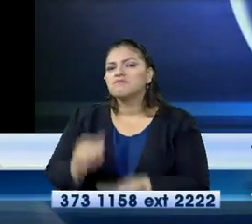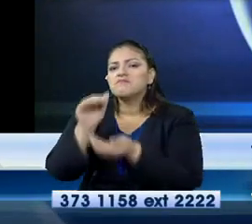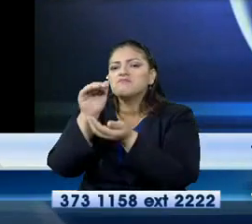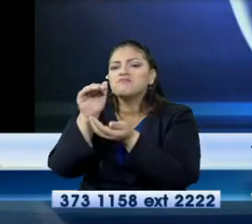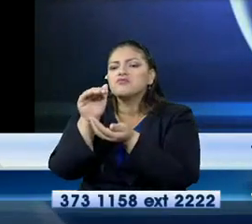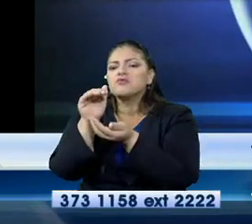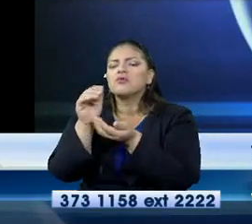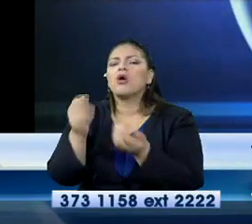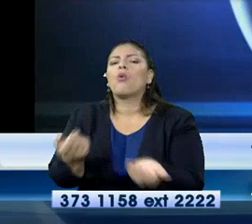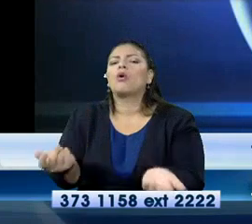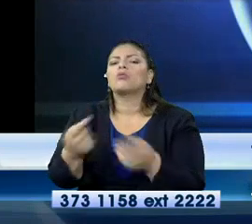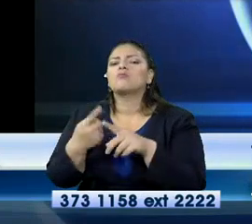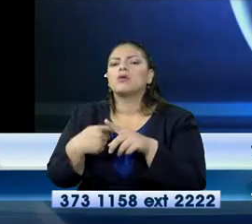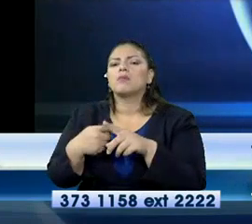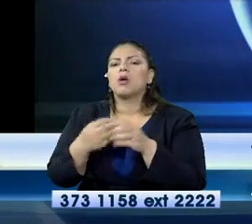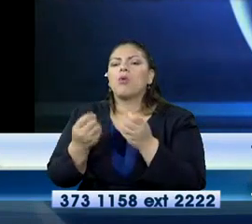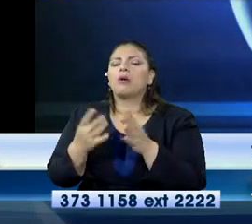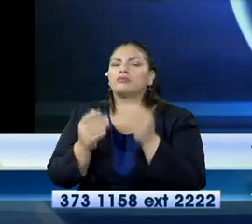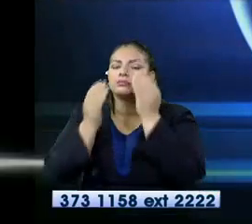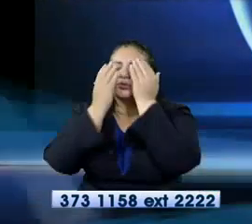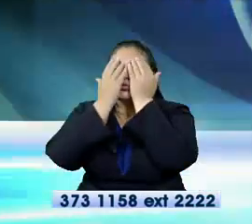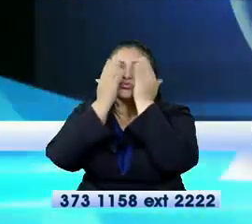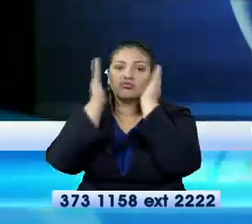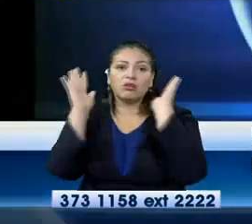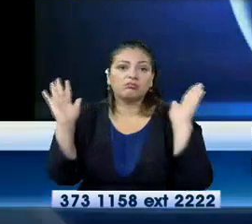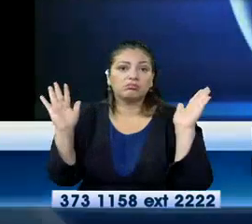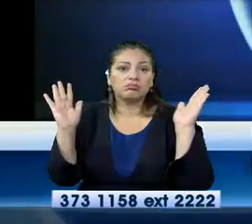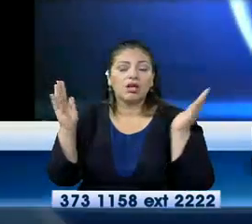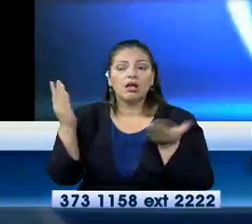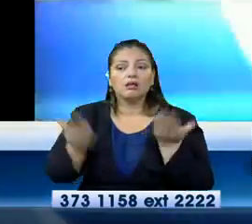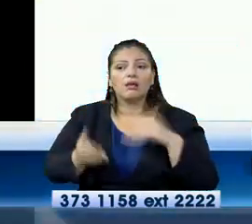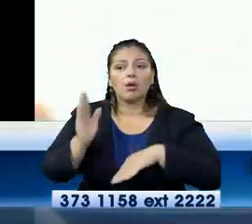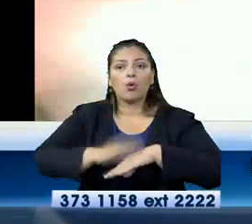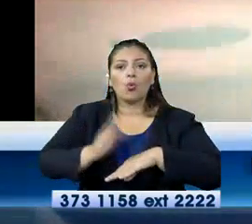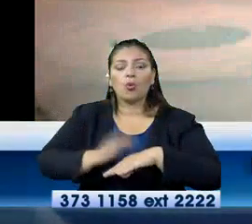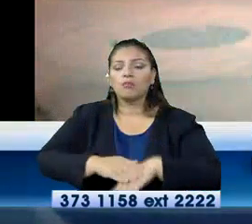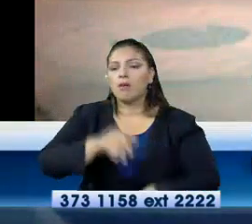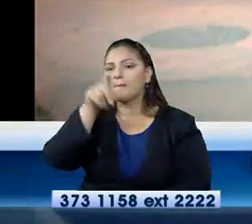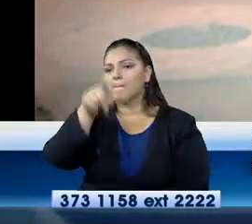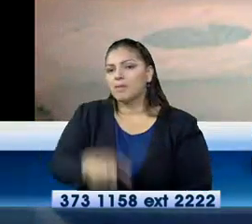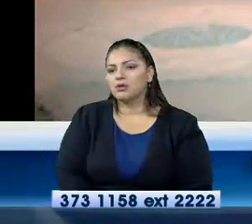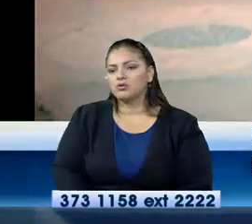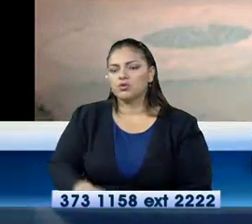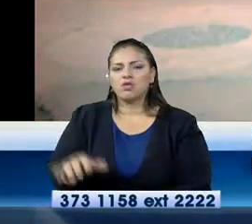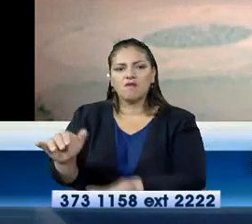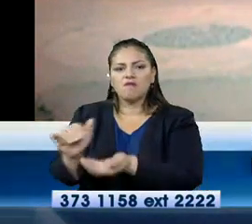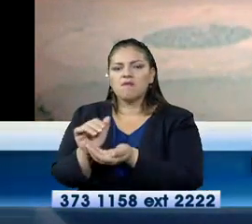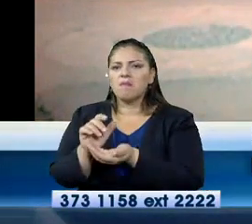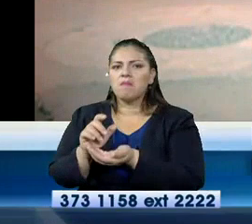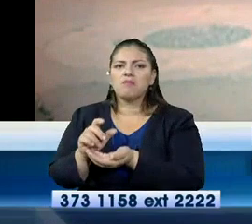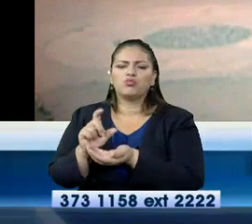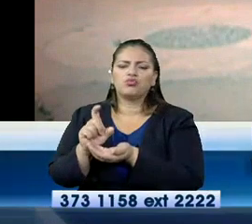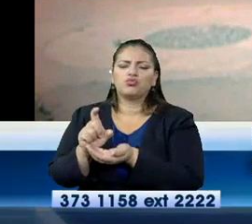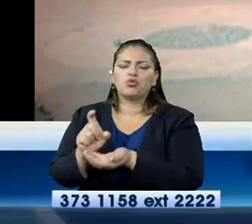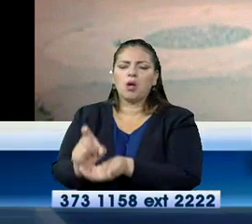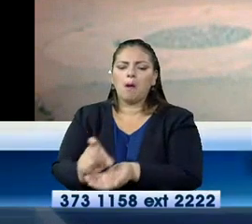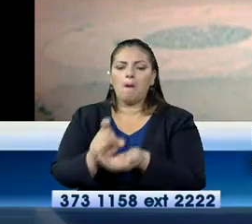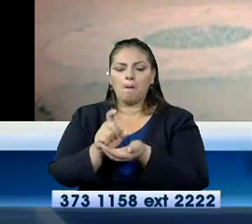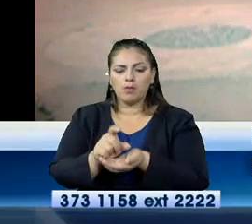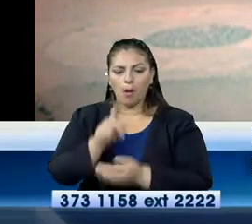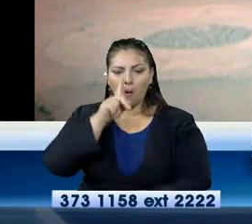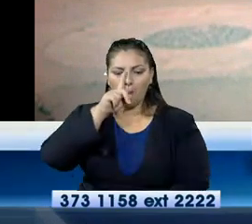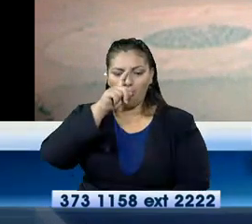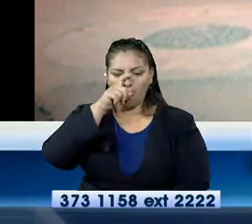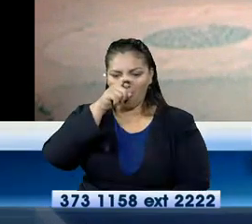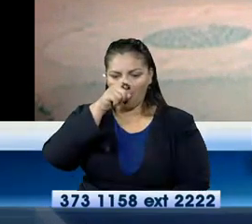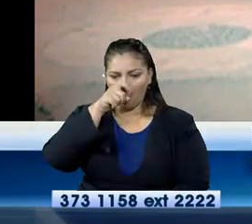podría ser por temas de brujería, no exactamente, no se tiene el porqué, el origen, la finalidad, o el otro que podría ser exactamente,